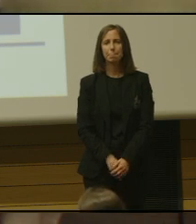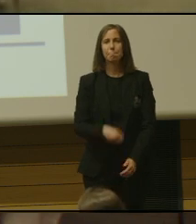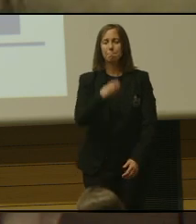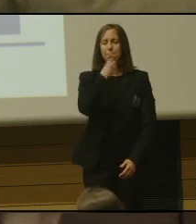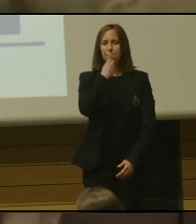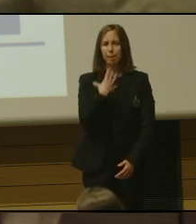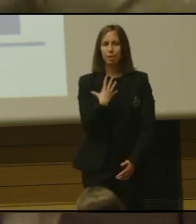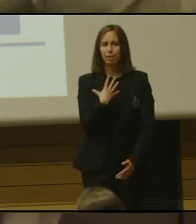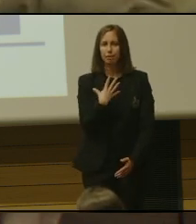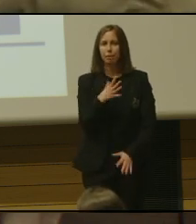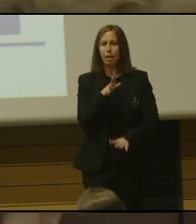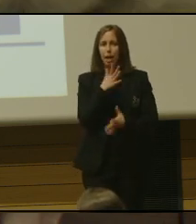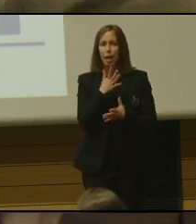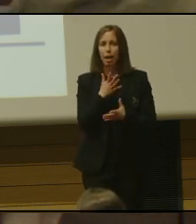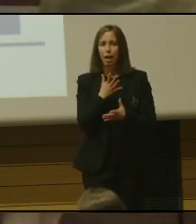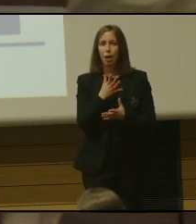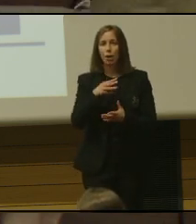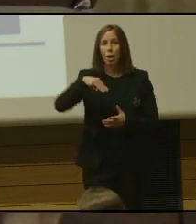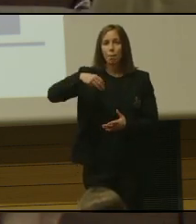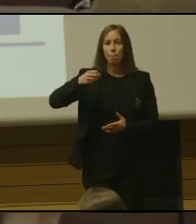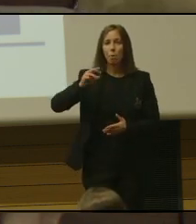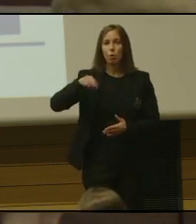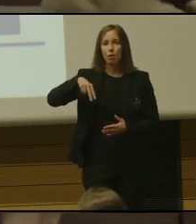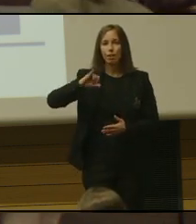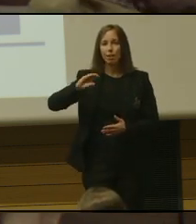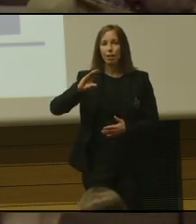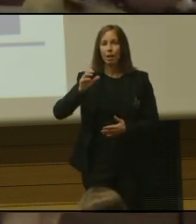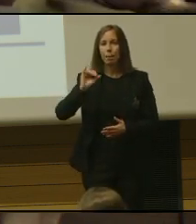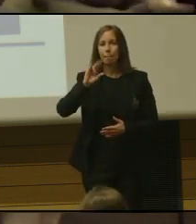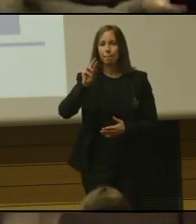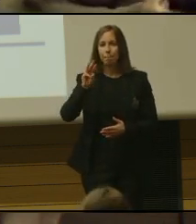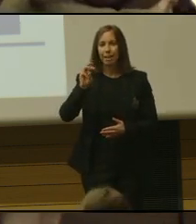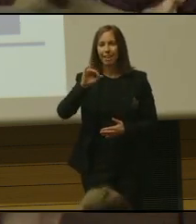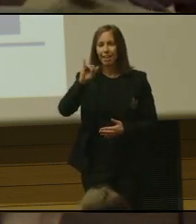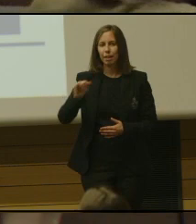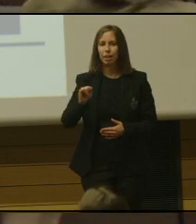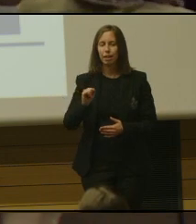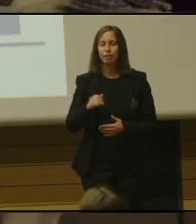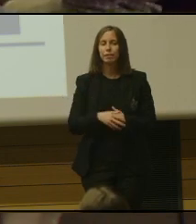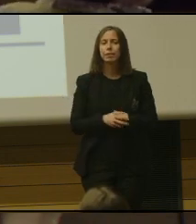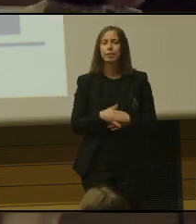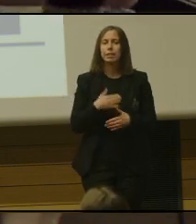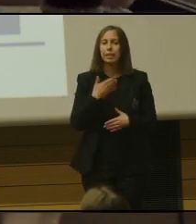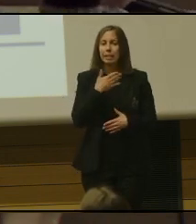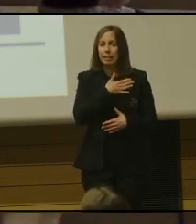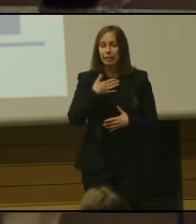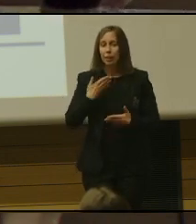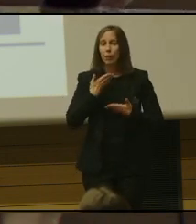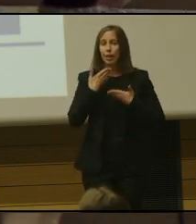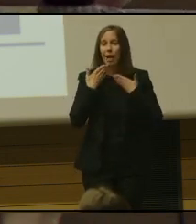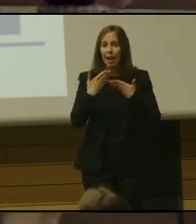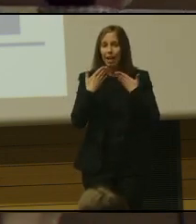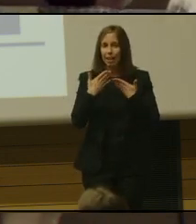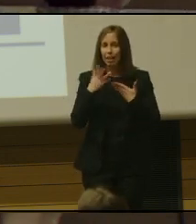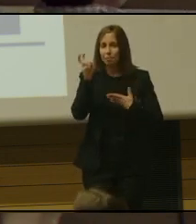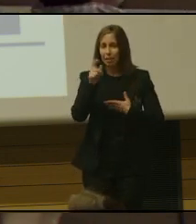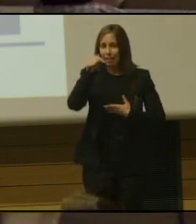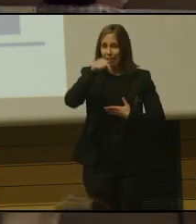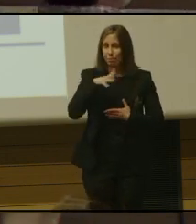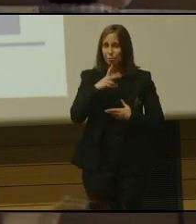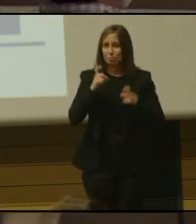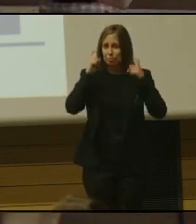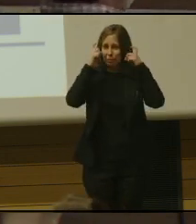Bueno, pues tenemos ahora con nosotros a Mónica Pérez Ríos, a la que quiero agradecer que haya venido porque le ha supuesto un